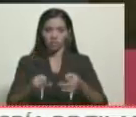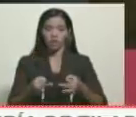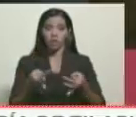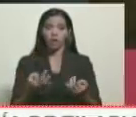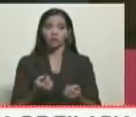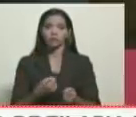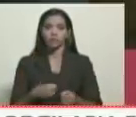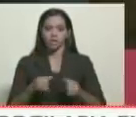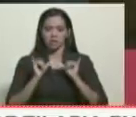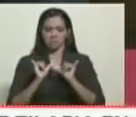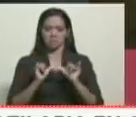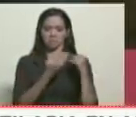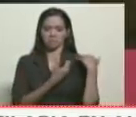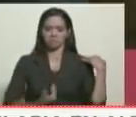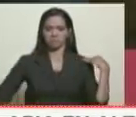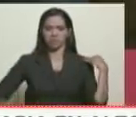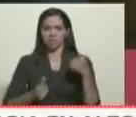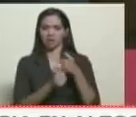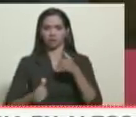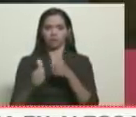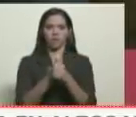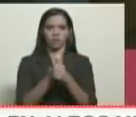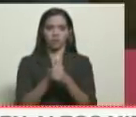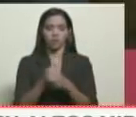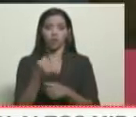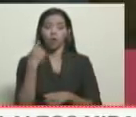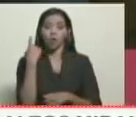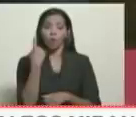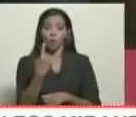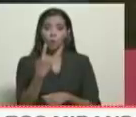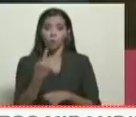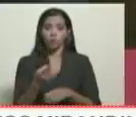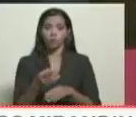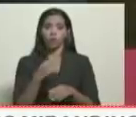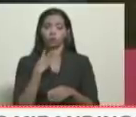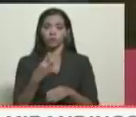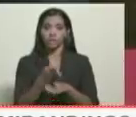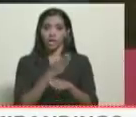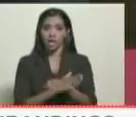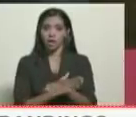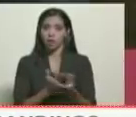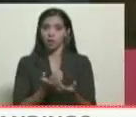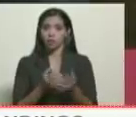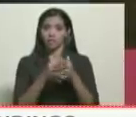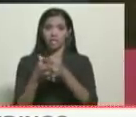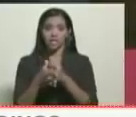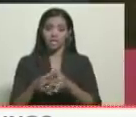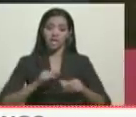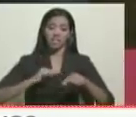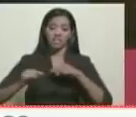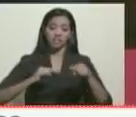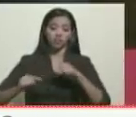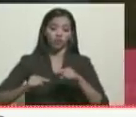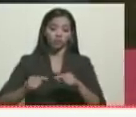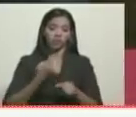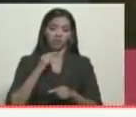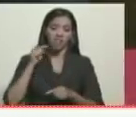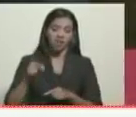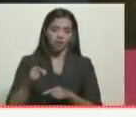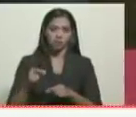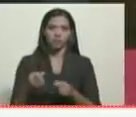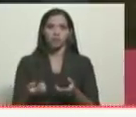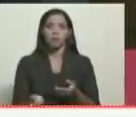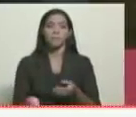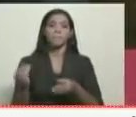el usurpador, previamente uno de los voceros del gobierno de Estados Unidos le dictó la pauta. Y posteriormente, el